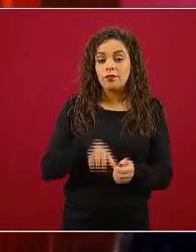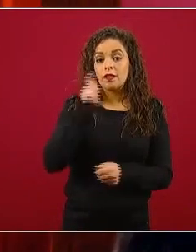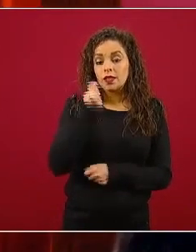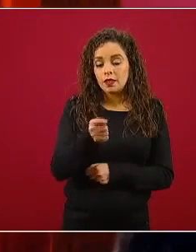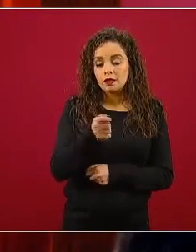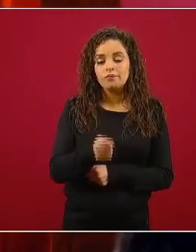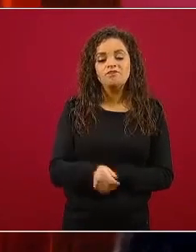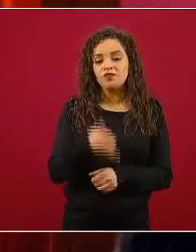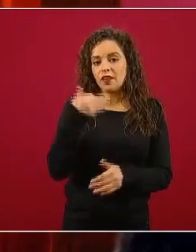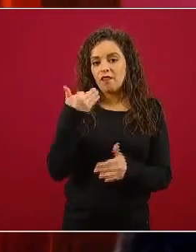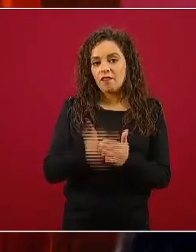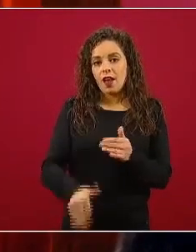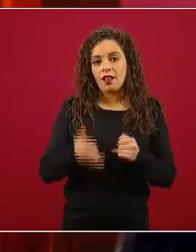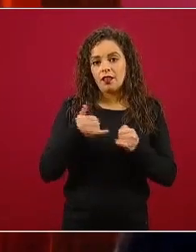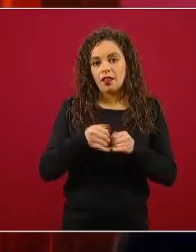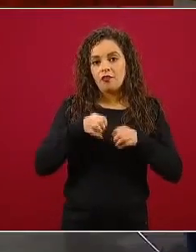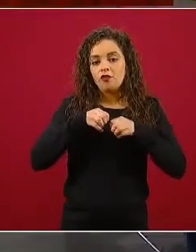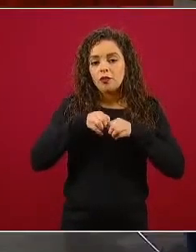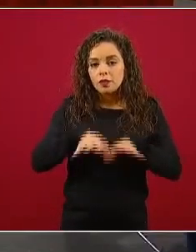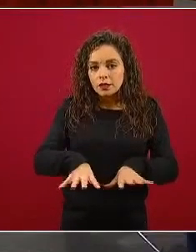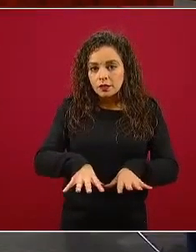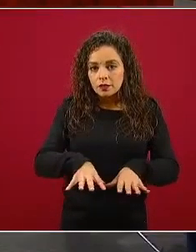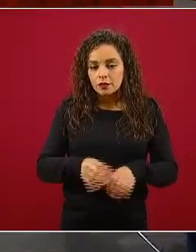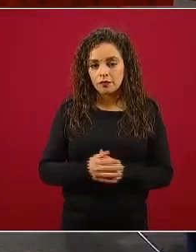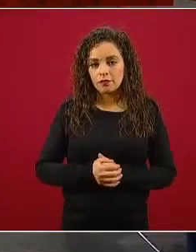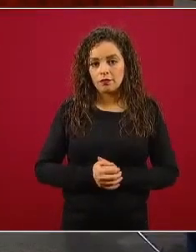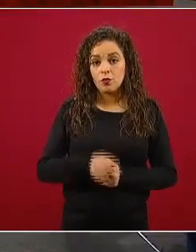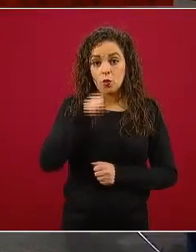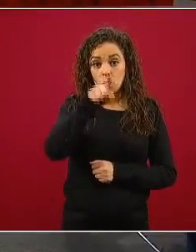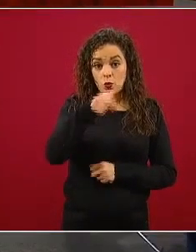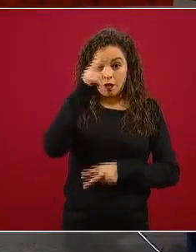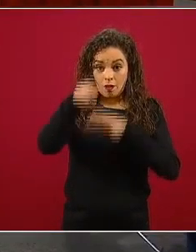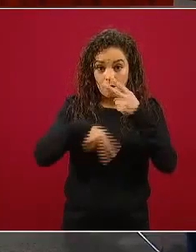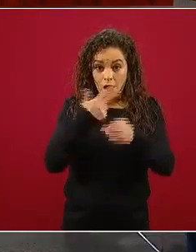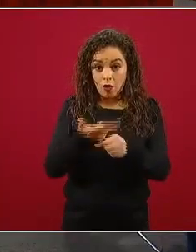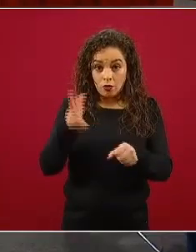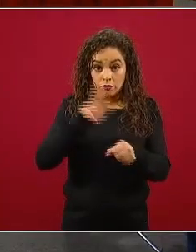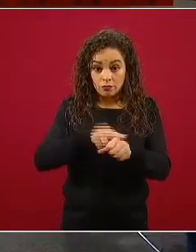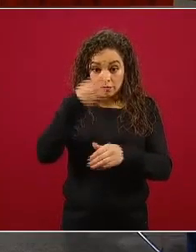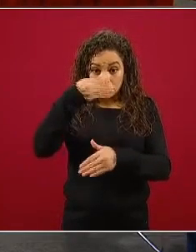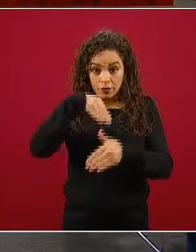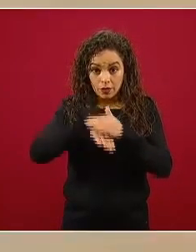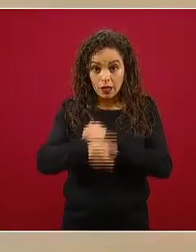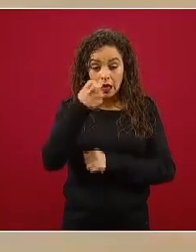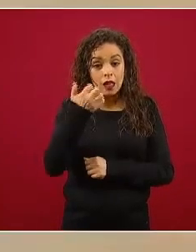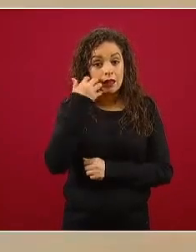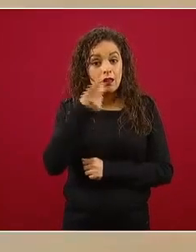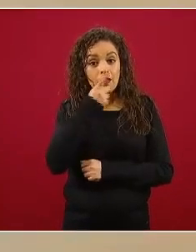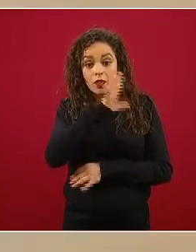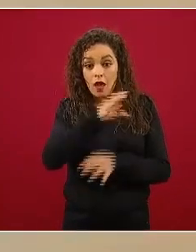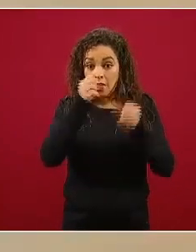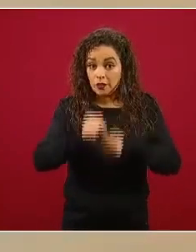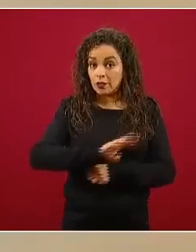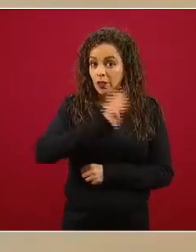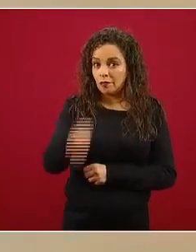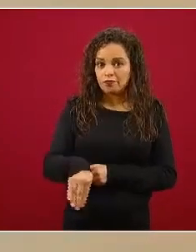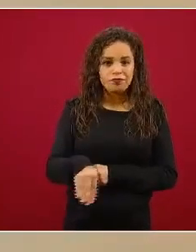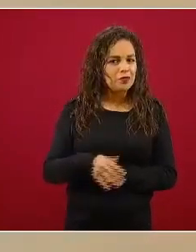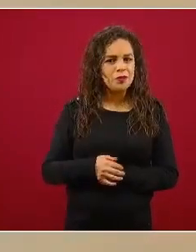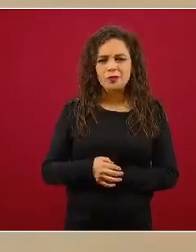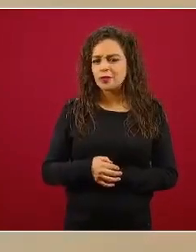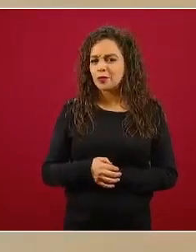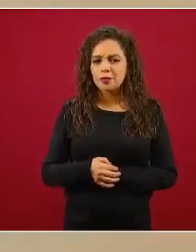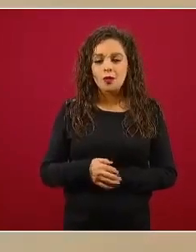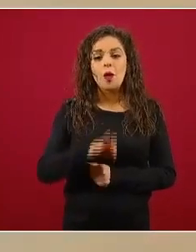desinformación. Llegar al hospital no puede producir la muerte. Llegar al hospital da la oportunidad de recibir